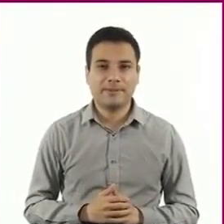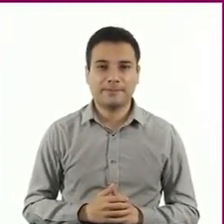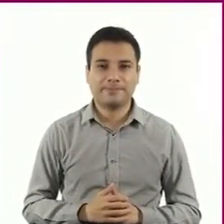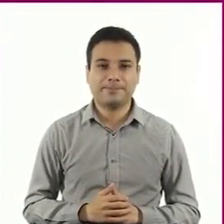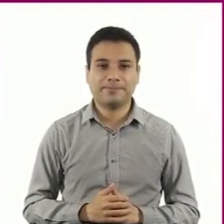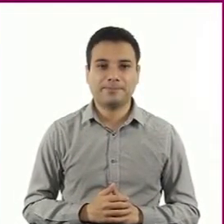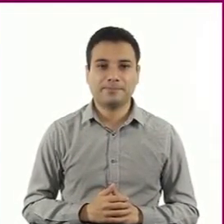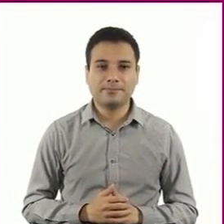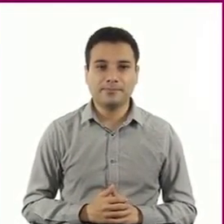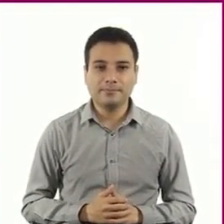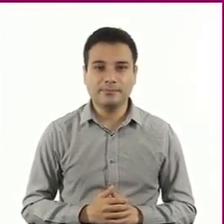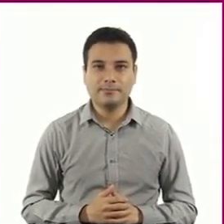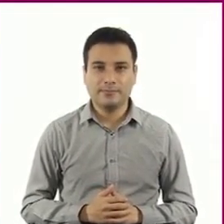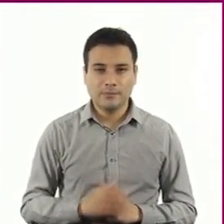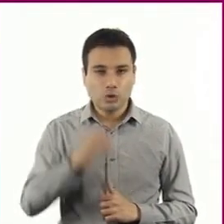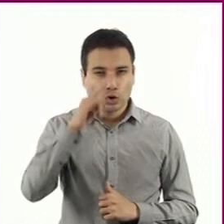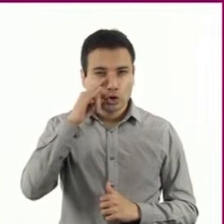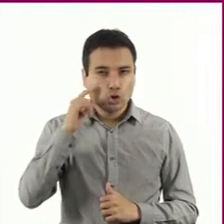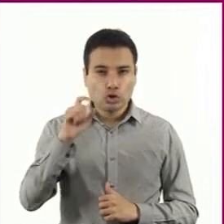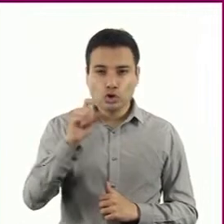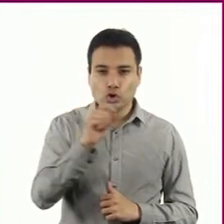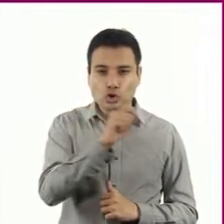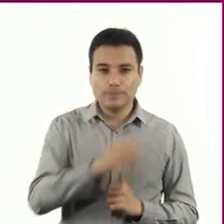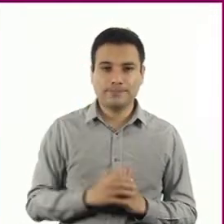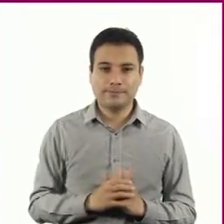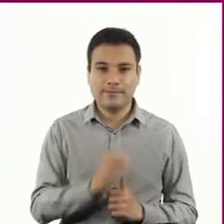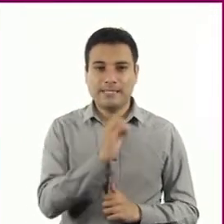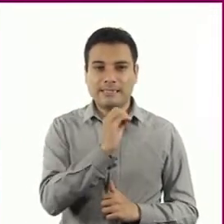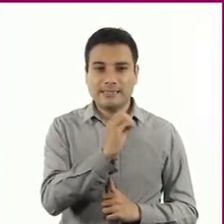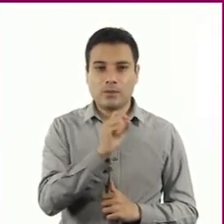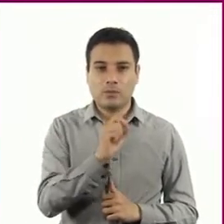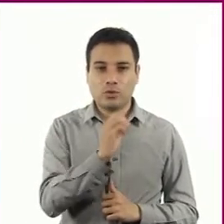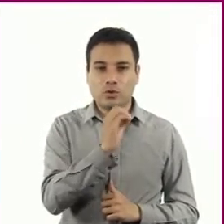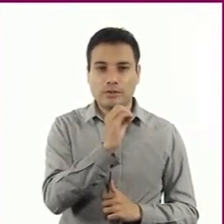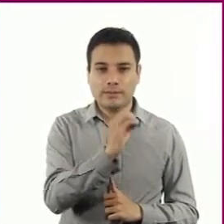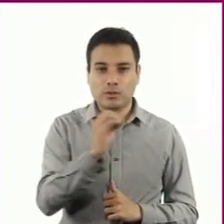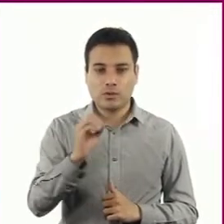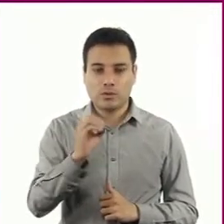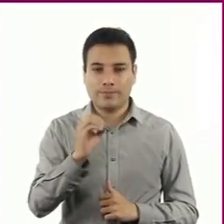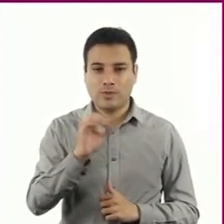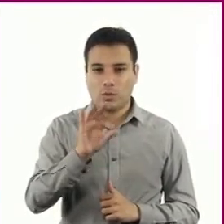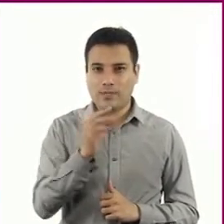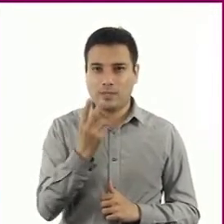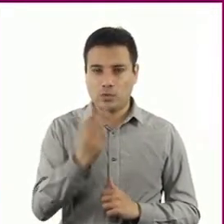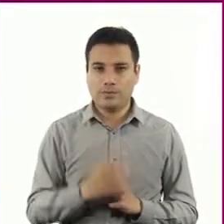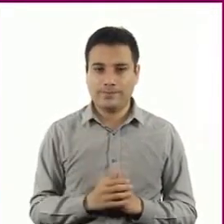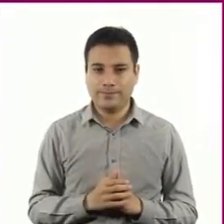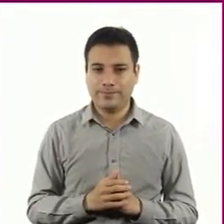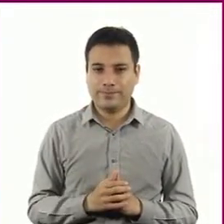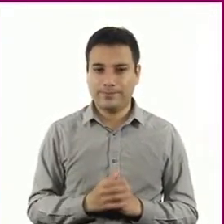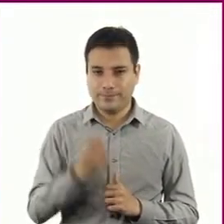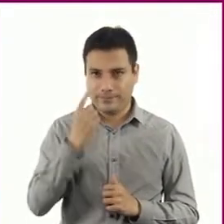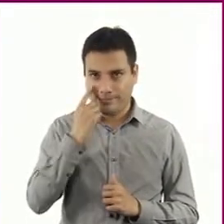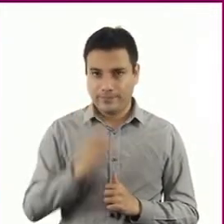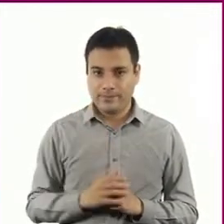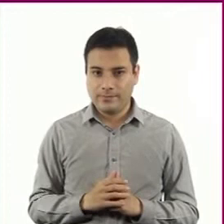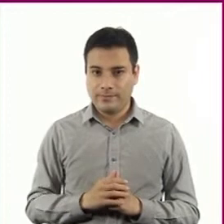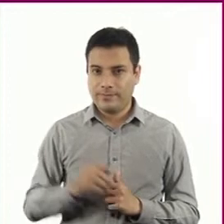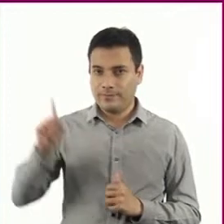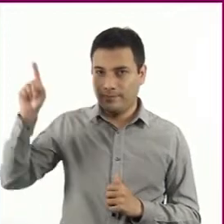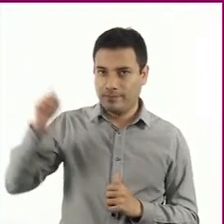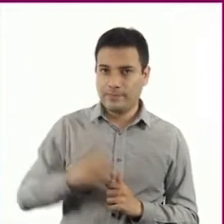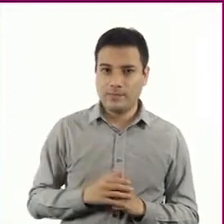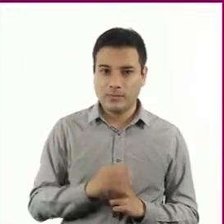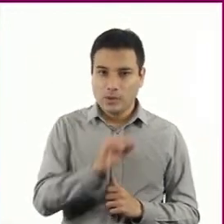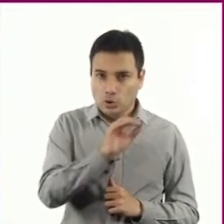Empecemos. Un microbio que mide 42 millonésimos de milímetro, recorremos el punto decimal 5 cifras y obtenemos la expresión